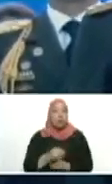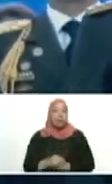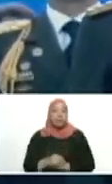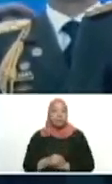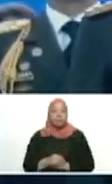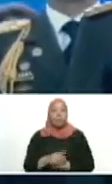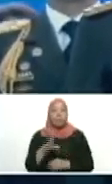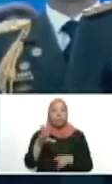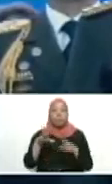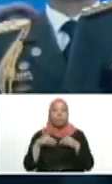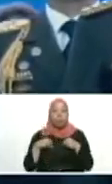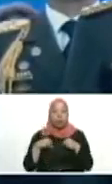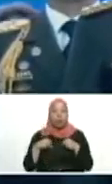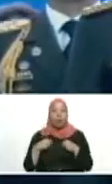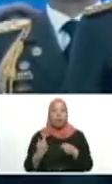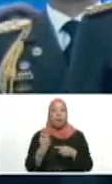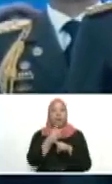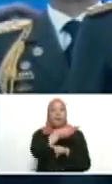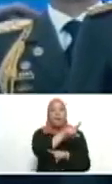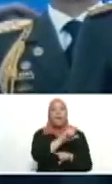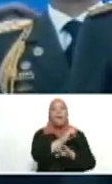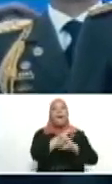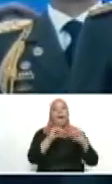y asume la batuta de otro gran